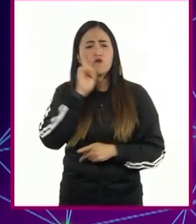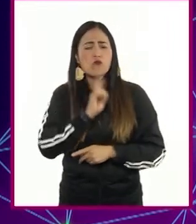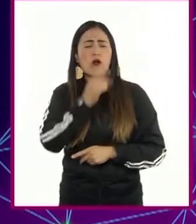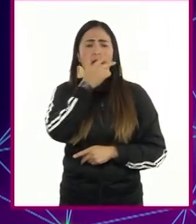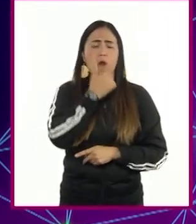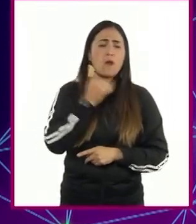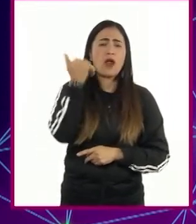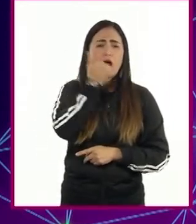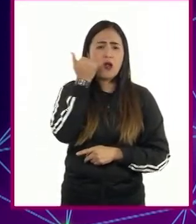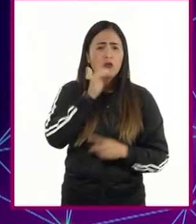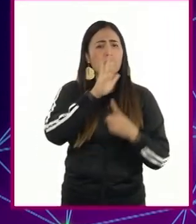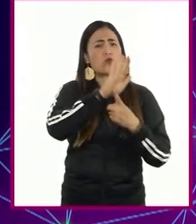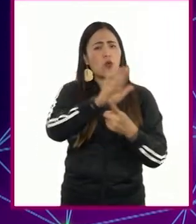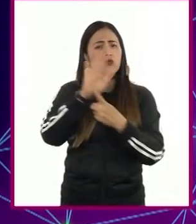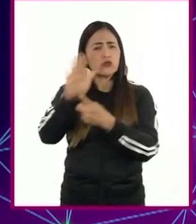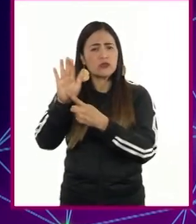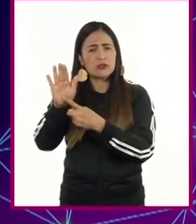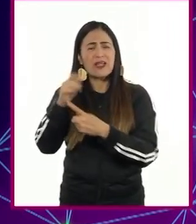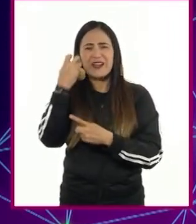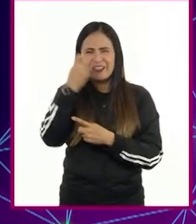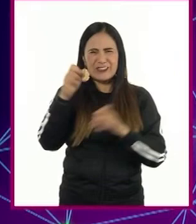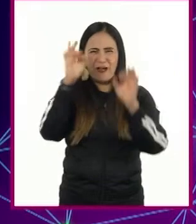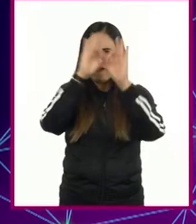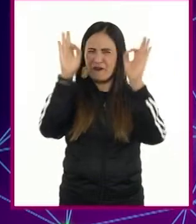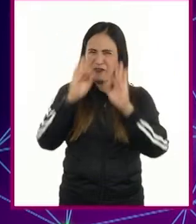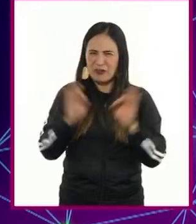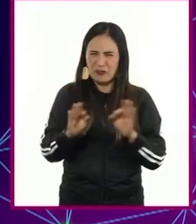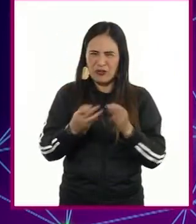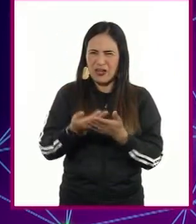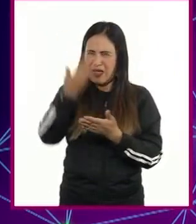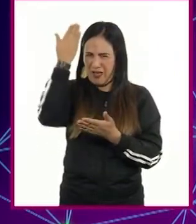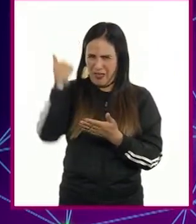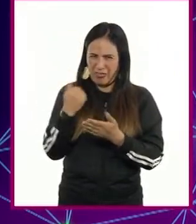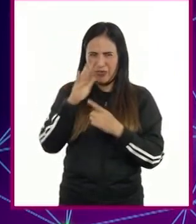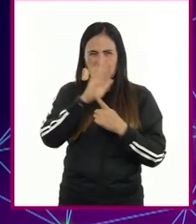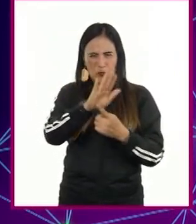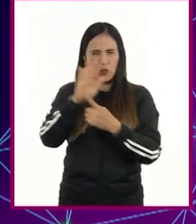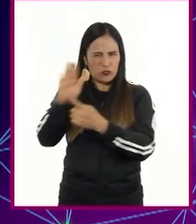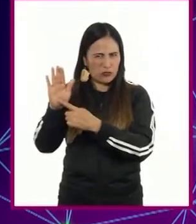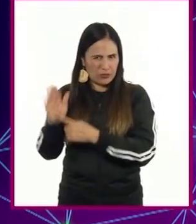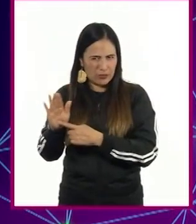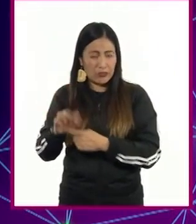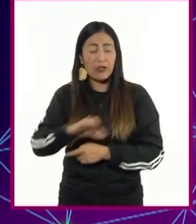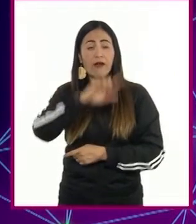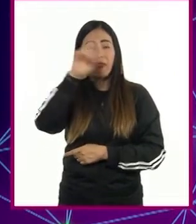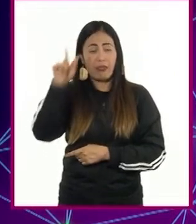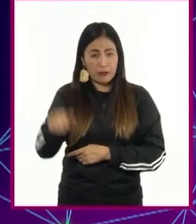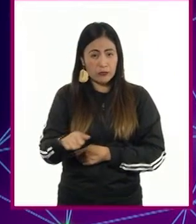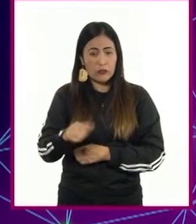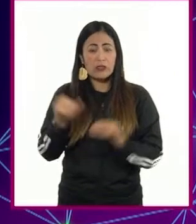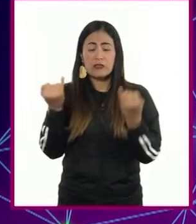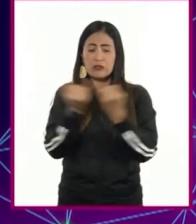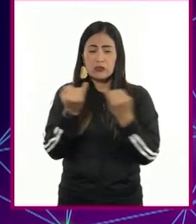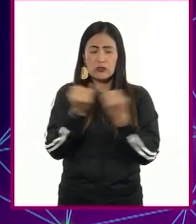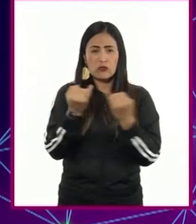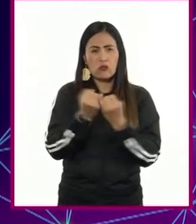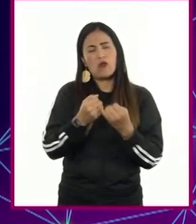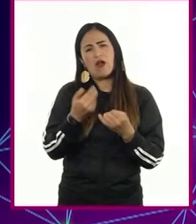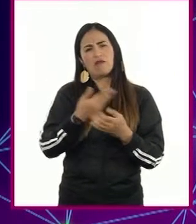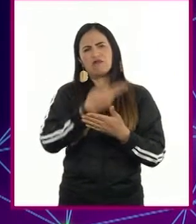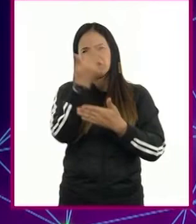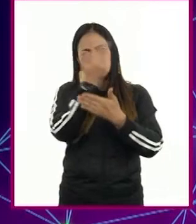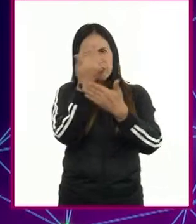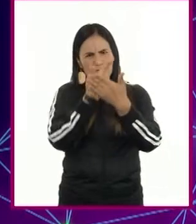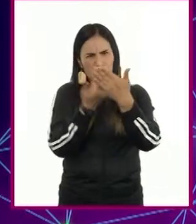y alumnos los 5 sólidos platónicos mencionados con anterioridad y, al mismo tiempo, mostrar algunos cuerpos